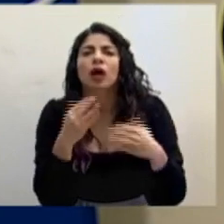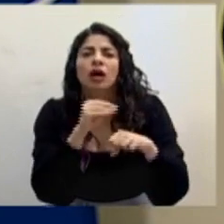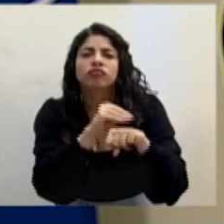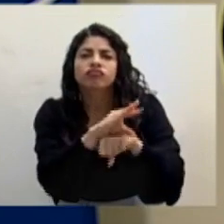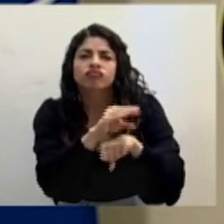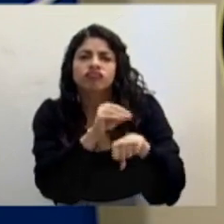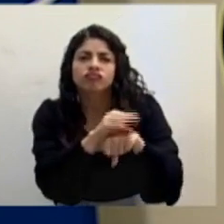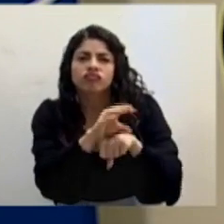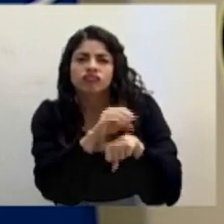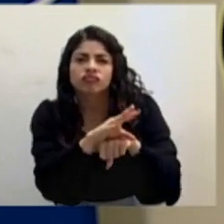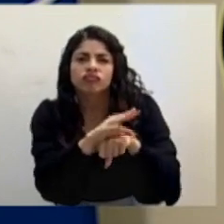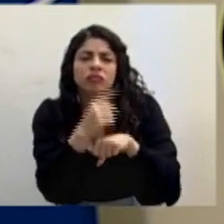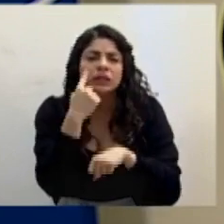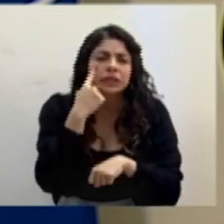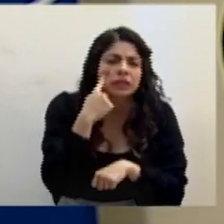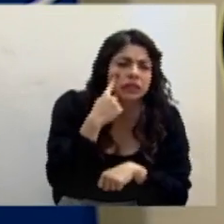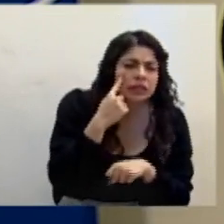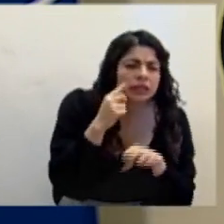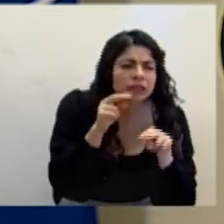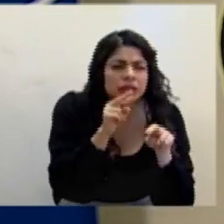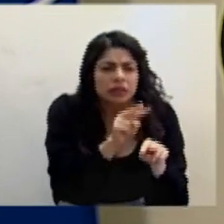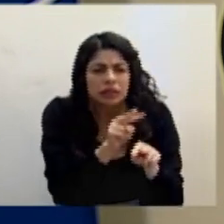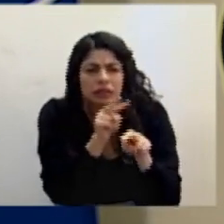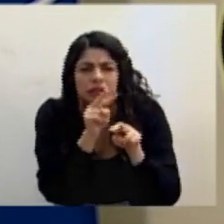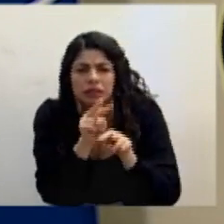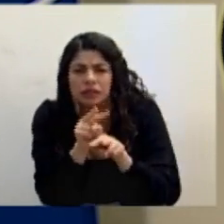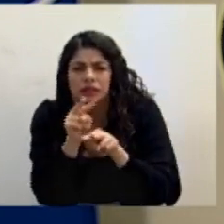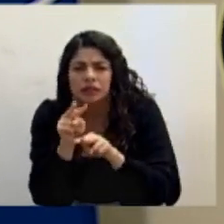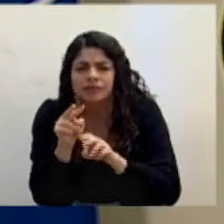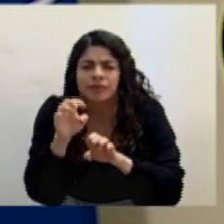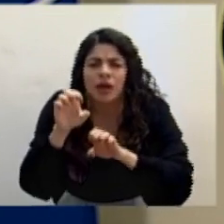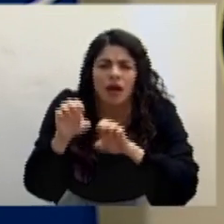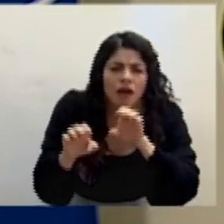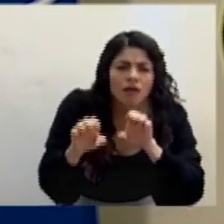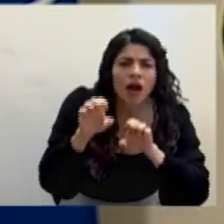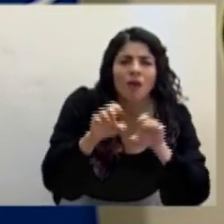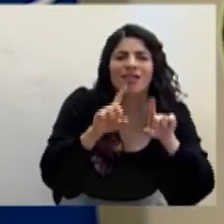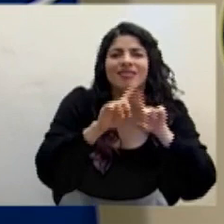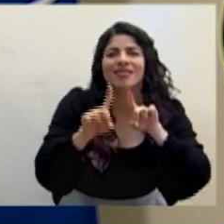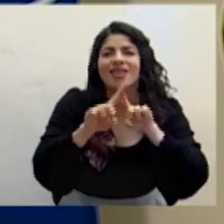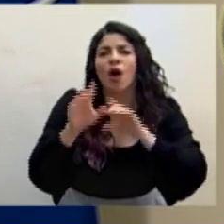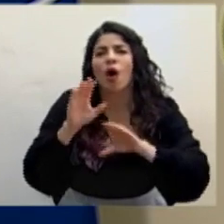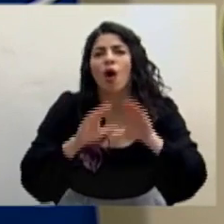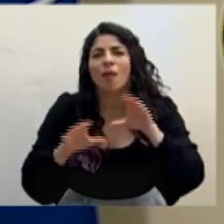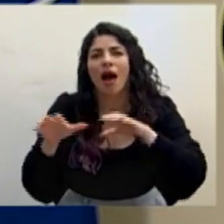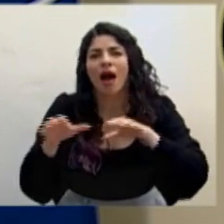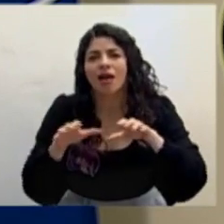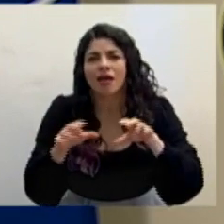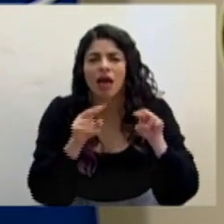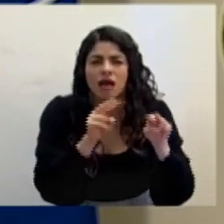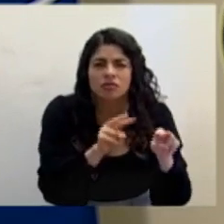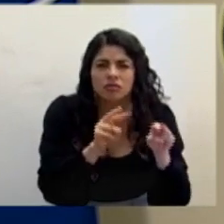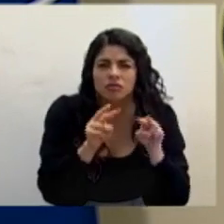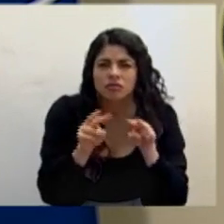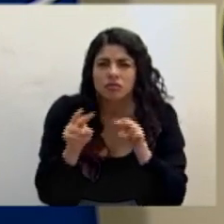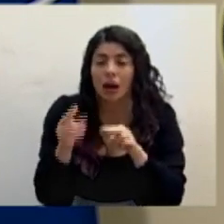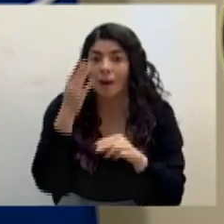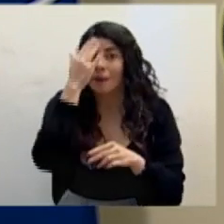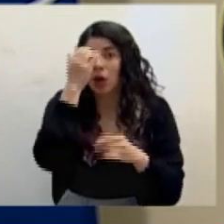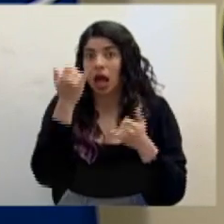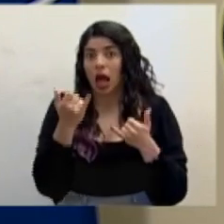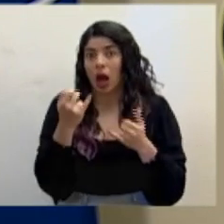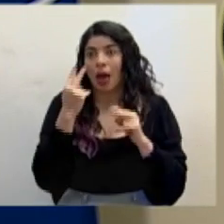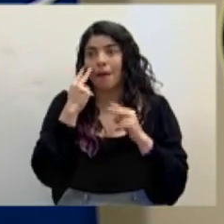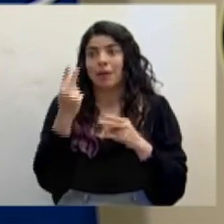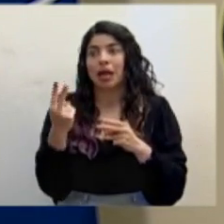asesoramiento, de inspección, de valoración en las diferentes actividades comerciales, sobre todo cuando estamos viendo que la mayor